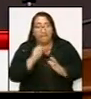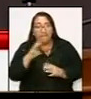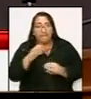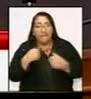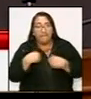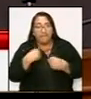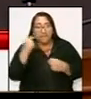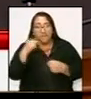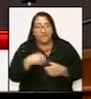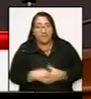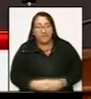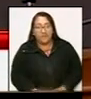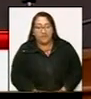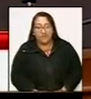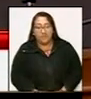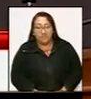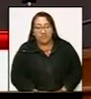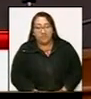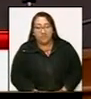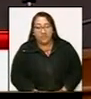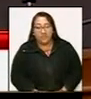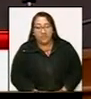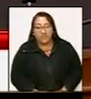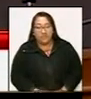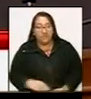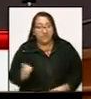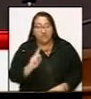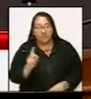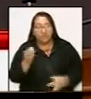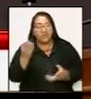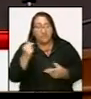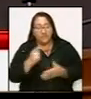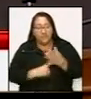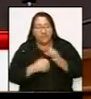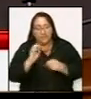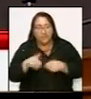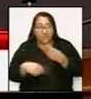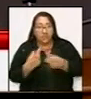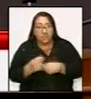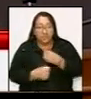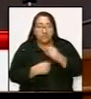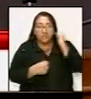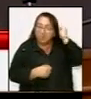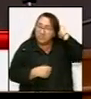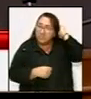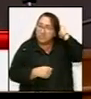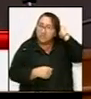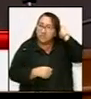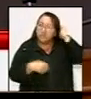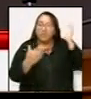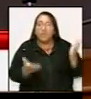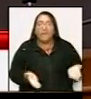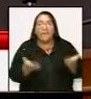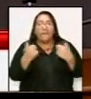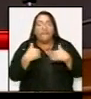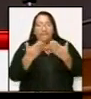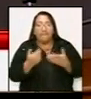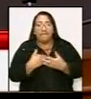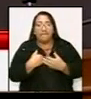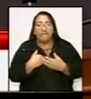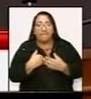tienen que venir a dar explicaciones. No, espero que el siguiente año puedan venir a